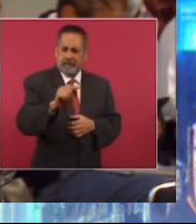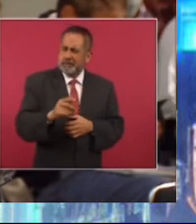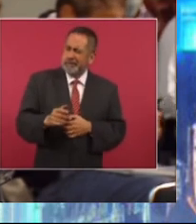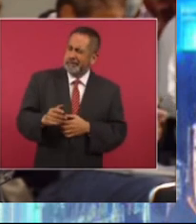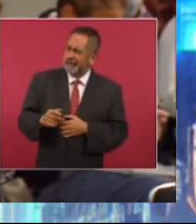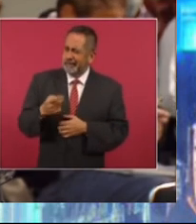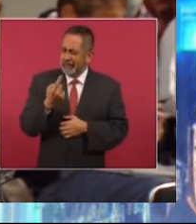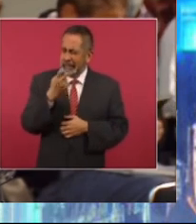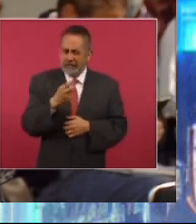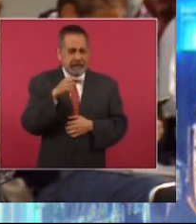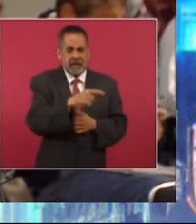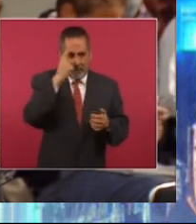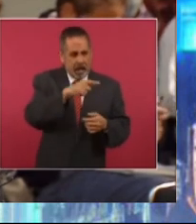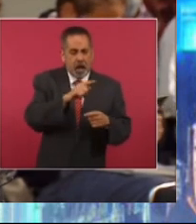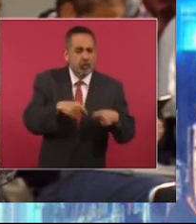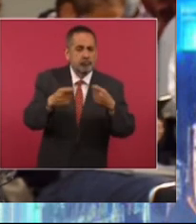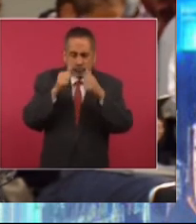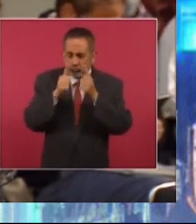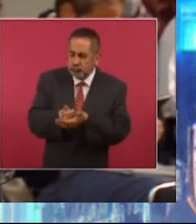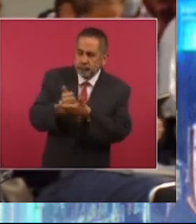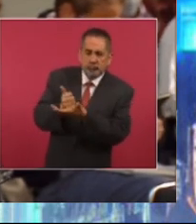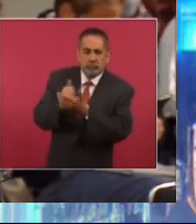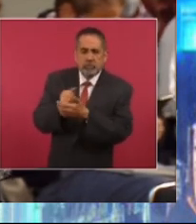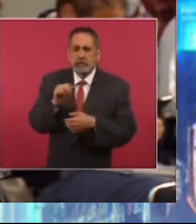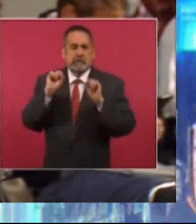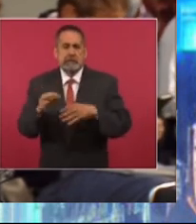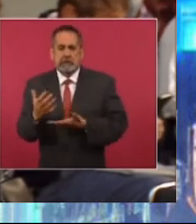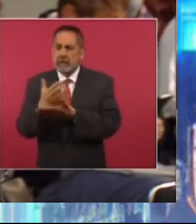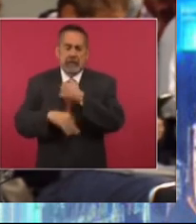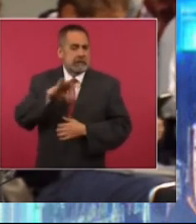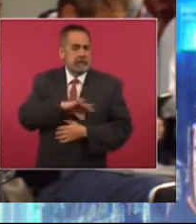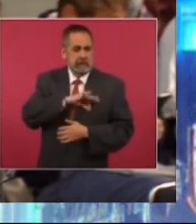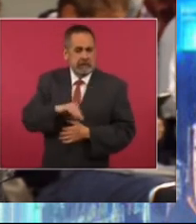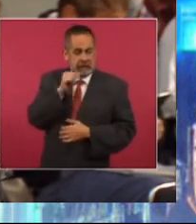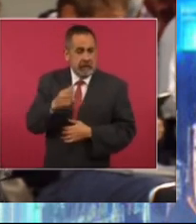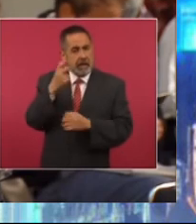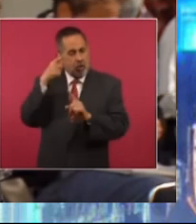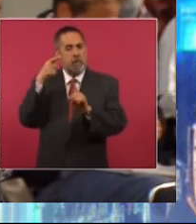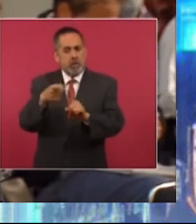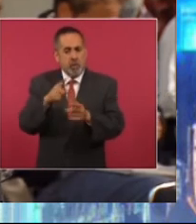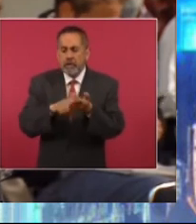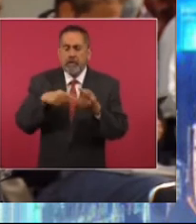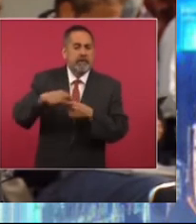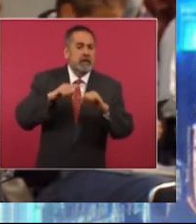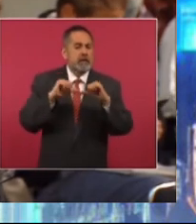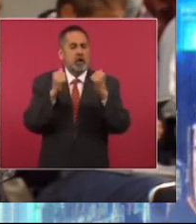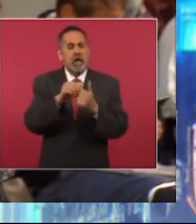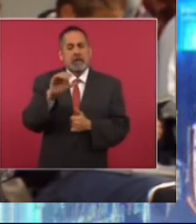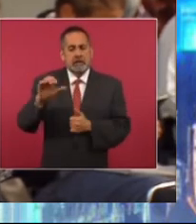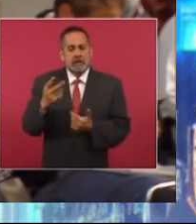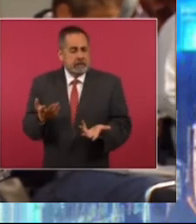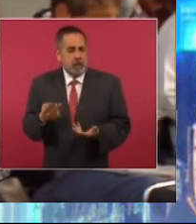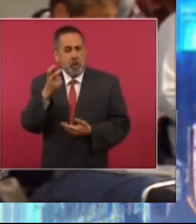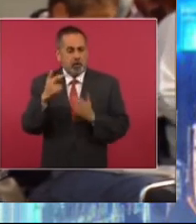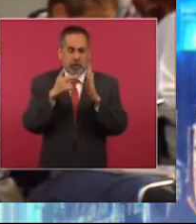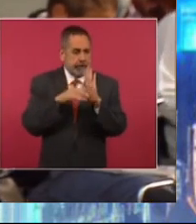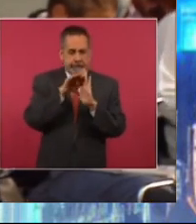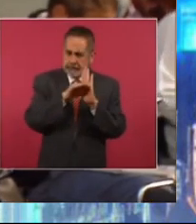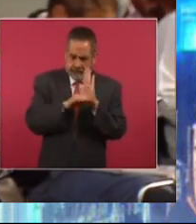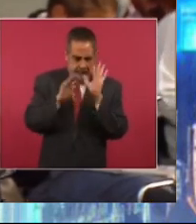Les ha dicho una y otra vez que no va a meter a la cárcel a ningún expresidente. Todo el tiempo que vienen con esa